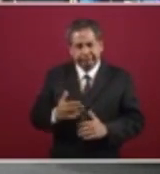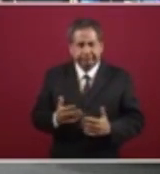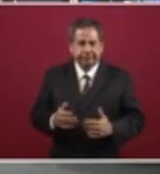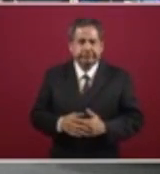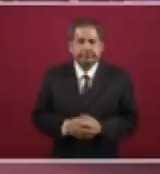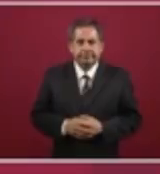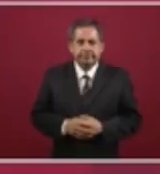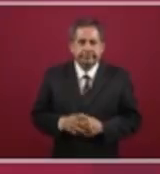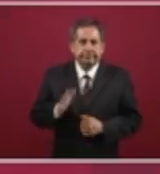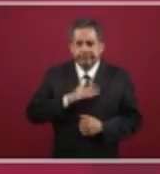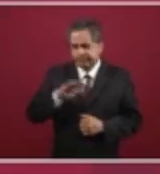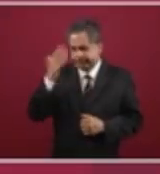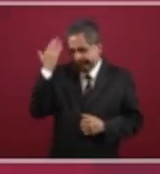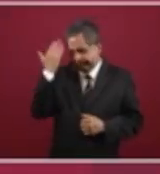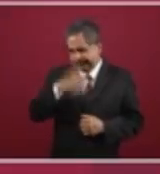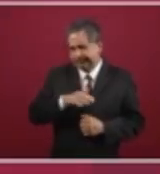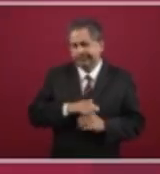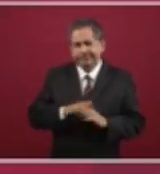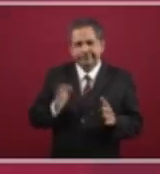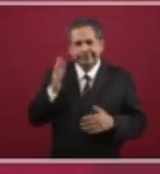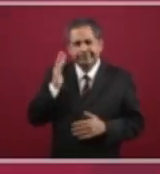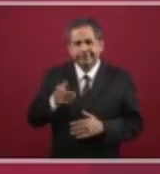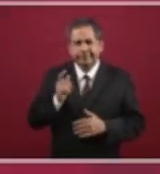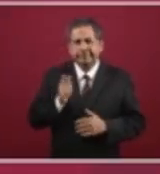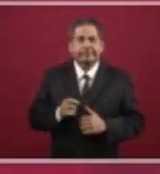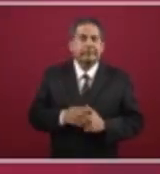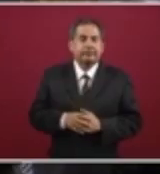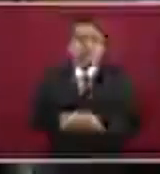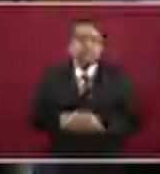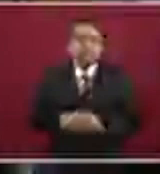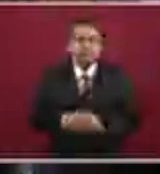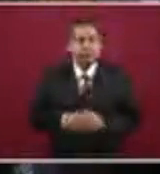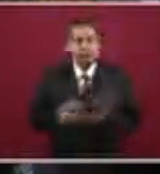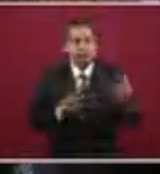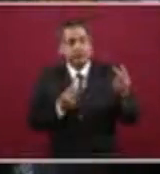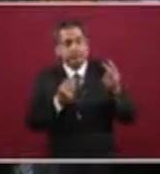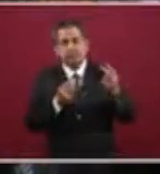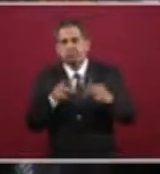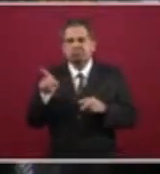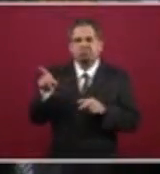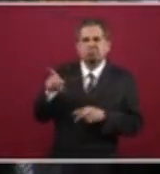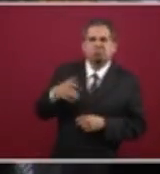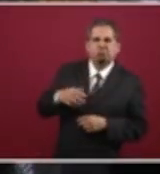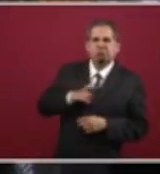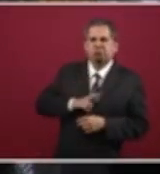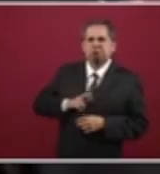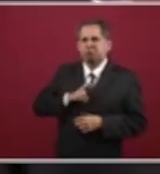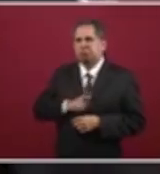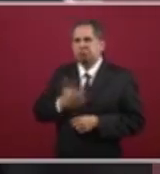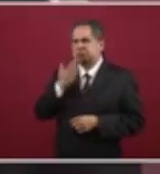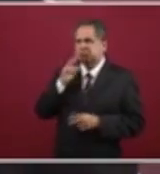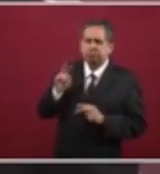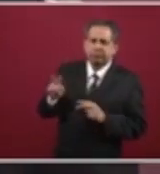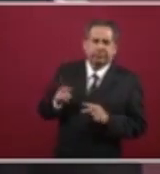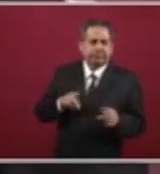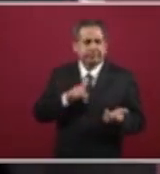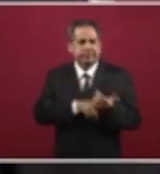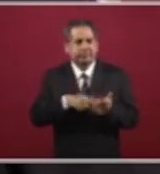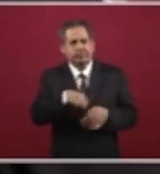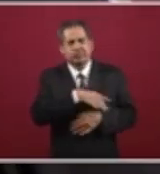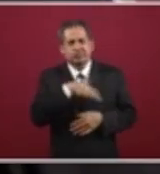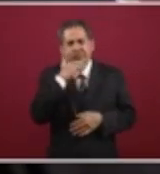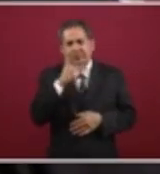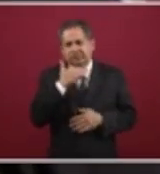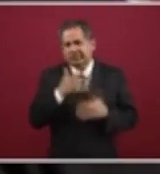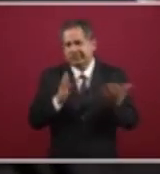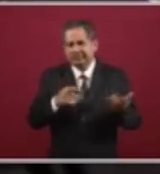Ya sabemos, pues, que no nos ven con buenos ojos los conservadores corruptos